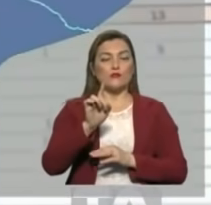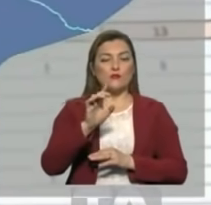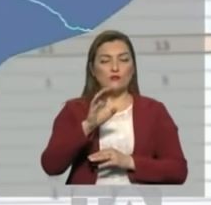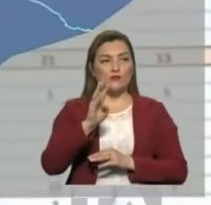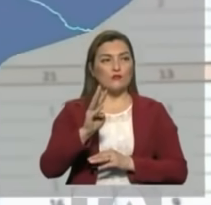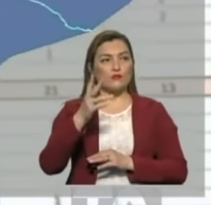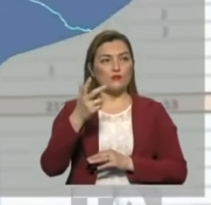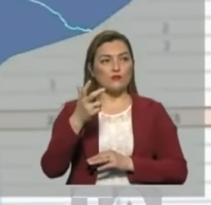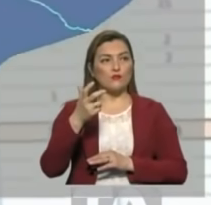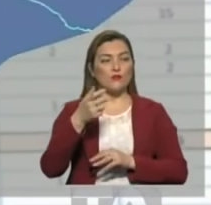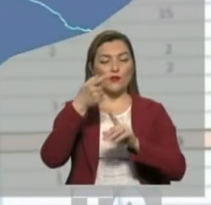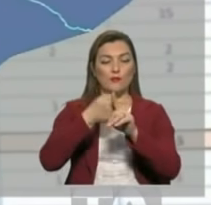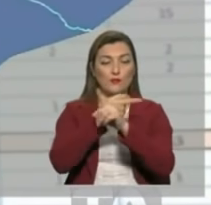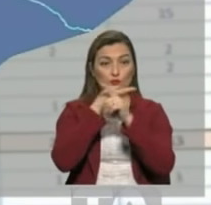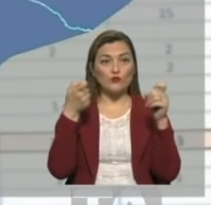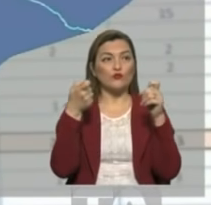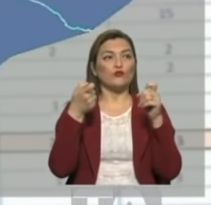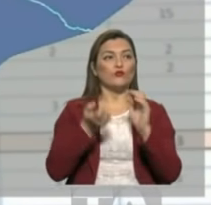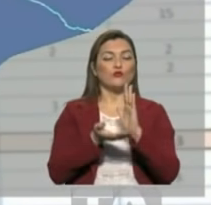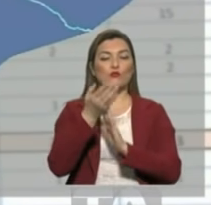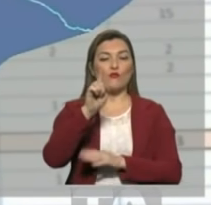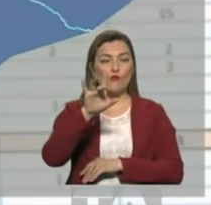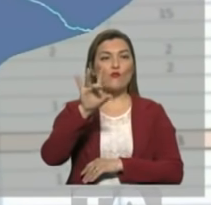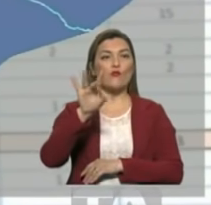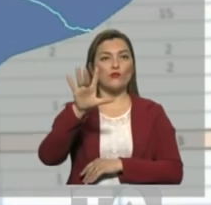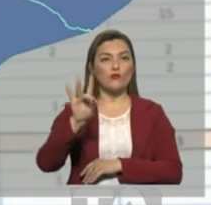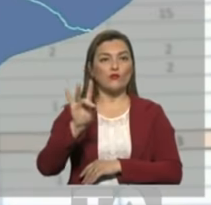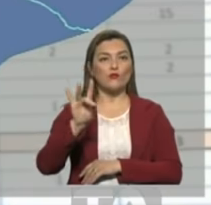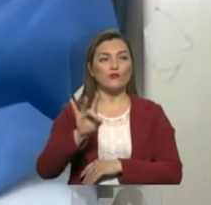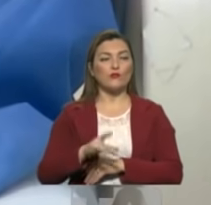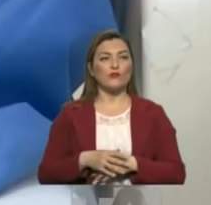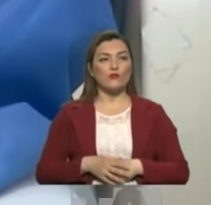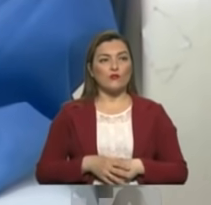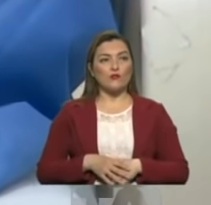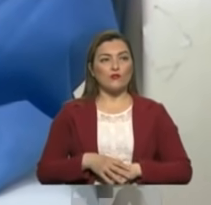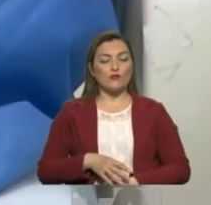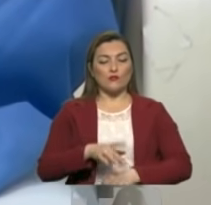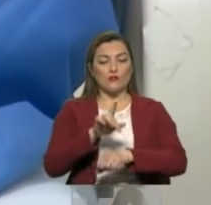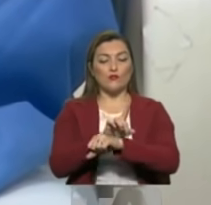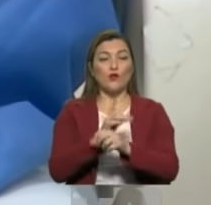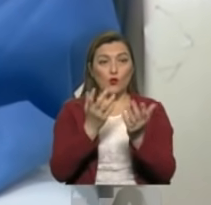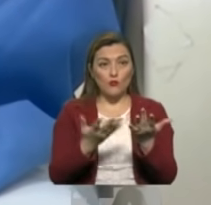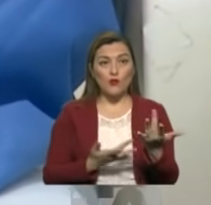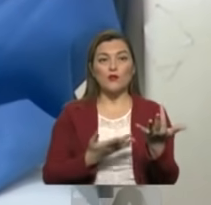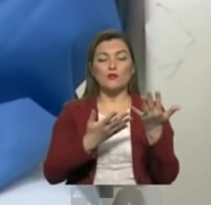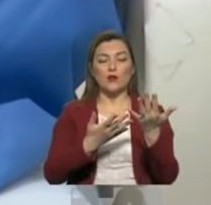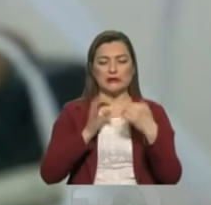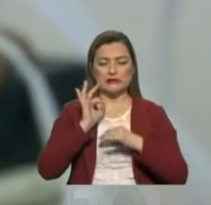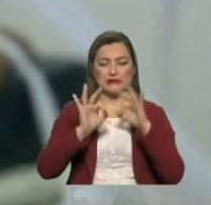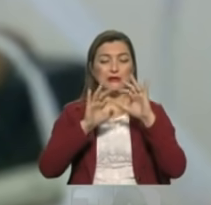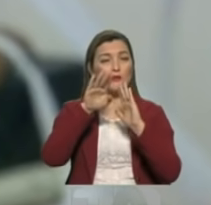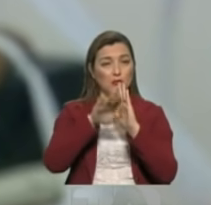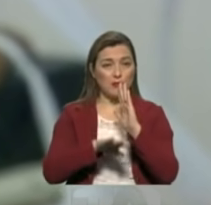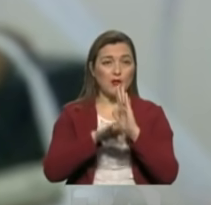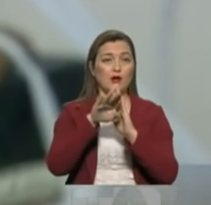1.613 fallecidos y en marzo, el número subió a 1.858. Los médicos esperan que los contagios bajen y